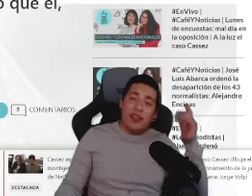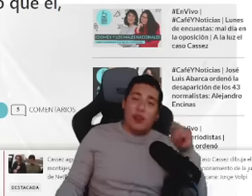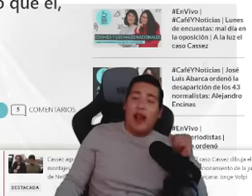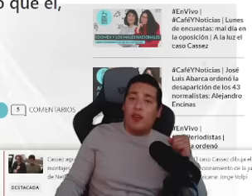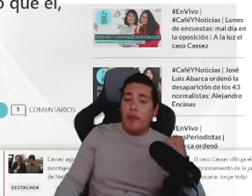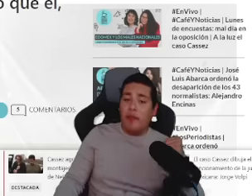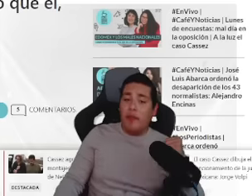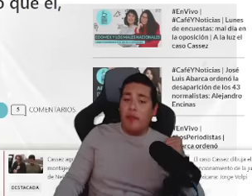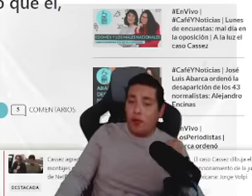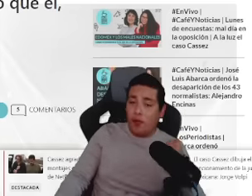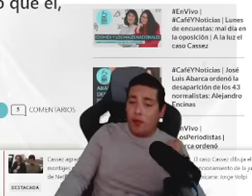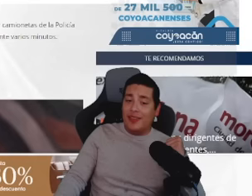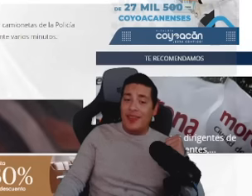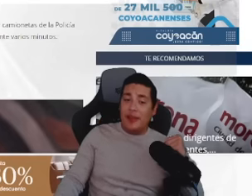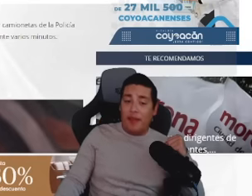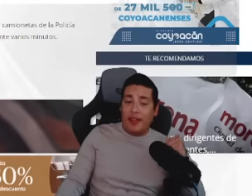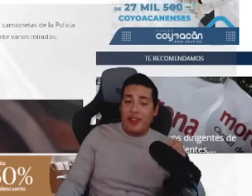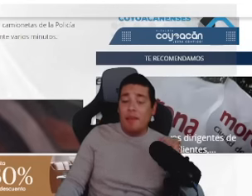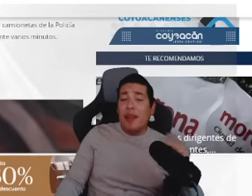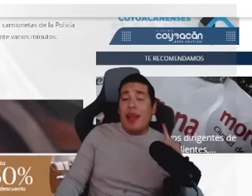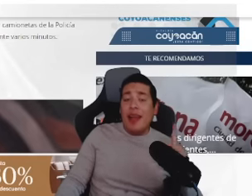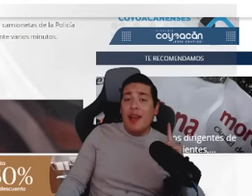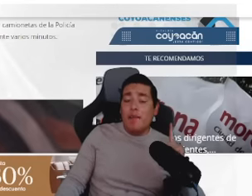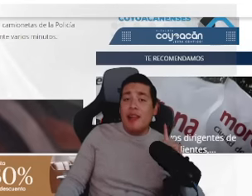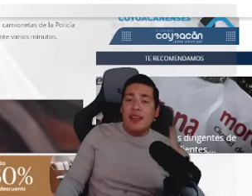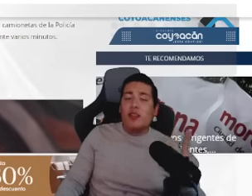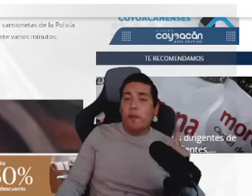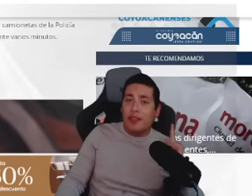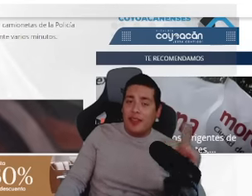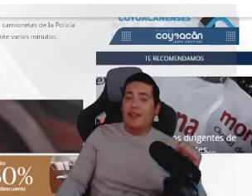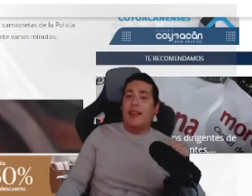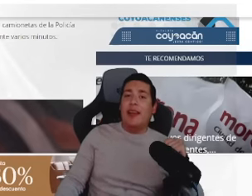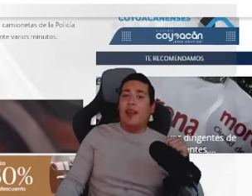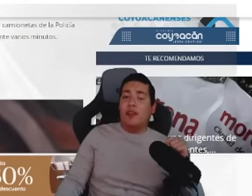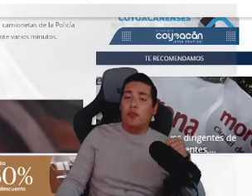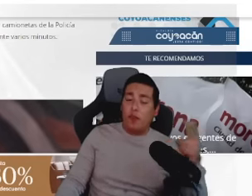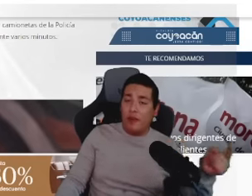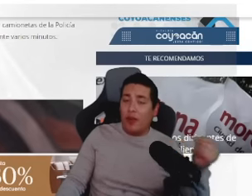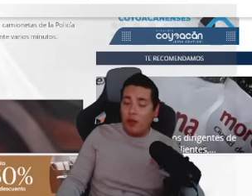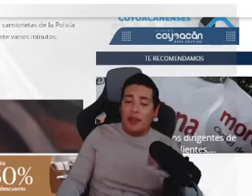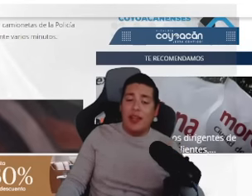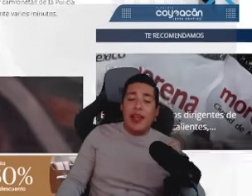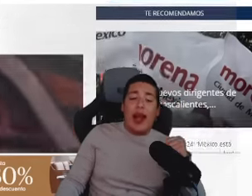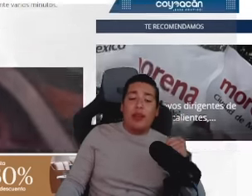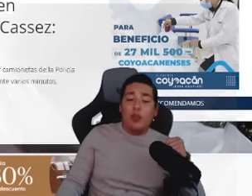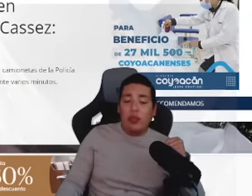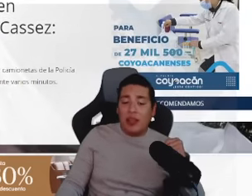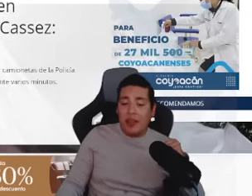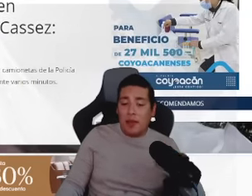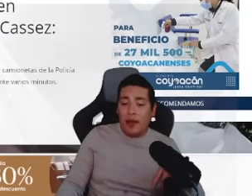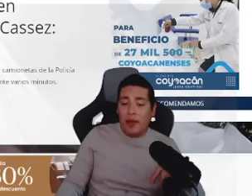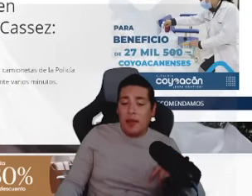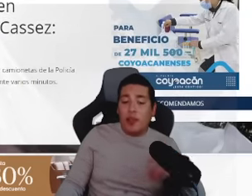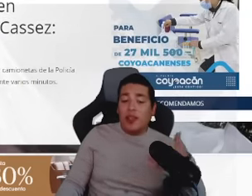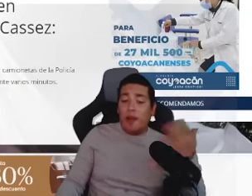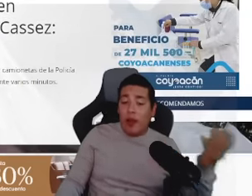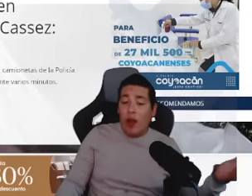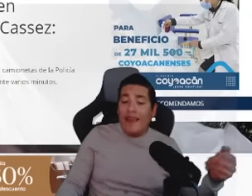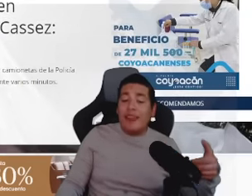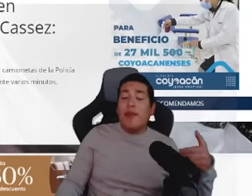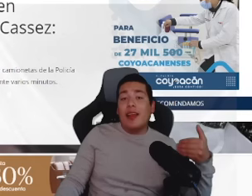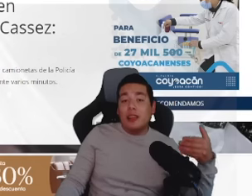madrazo al comandante borolas desde francia el ministro presidente de la suprema corte arturo zaldívar pues